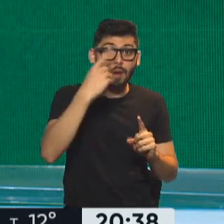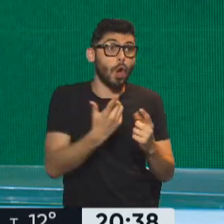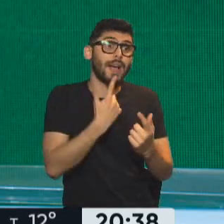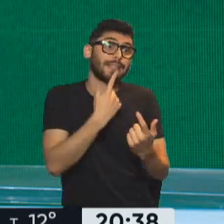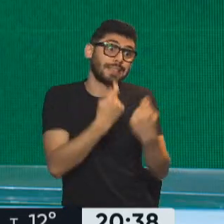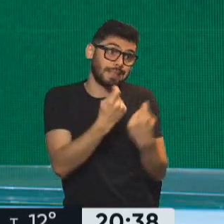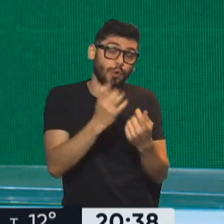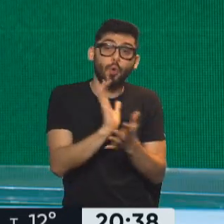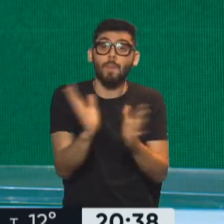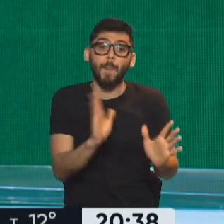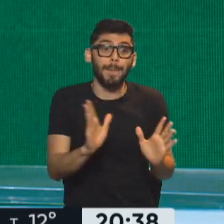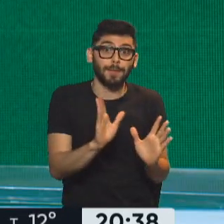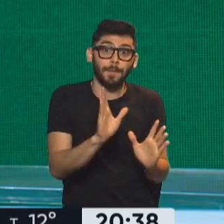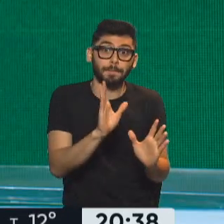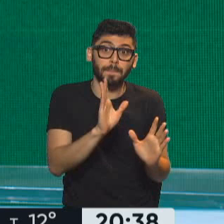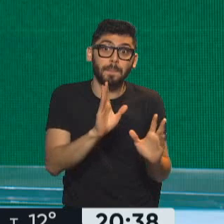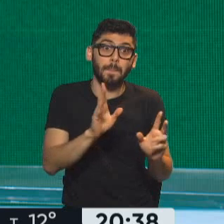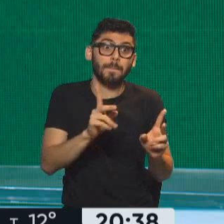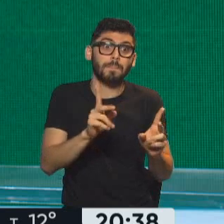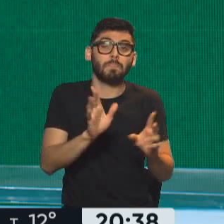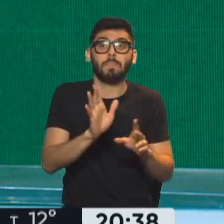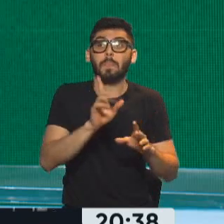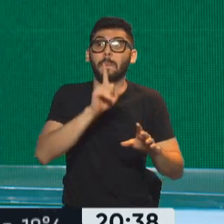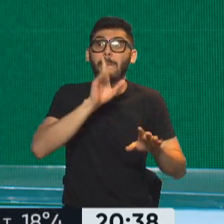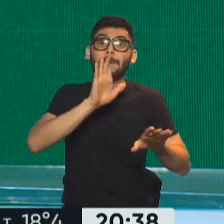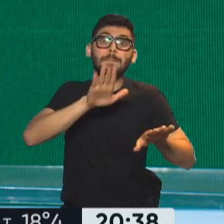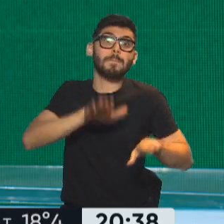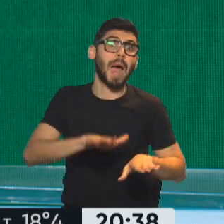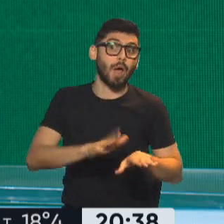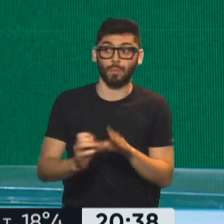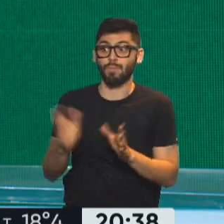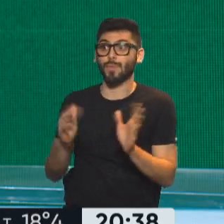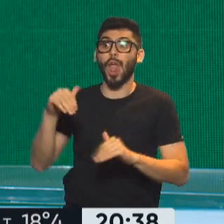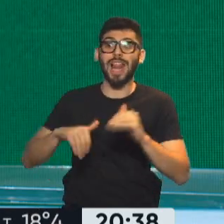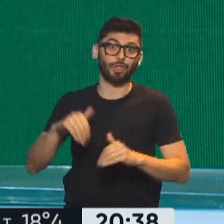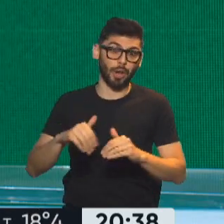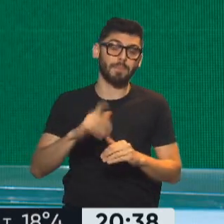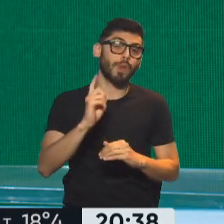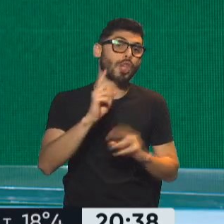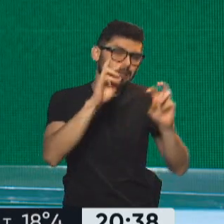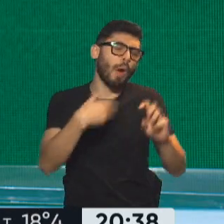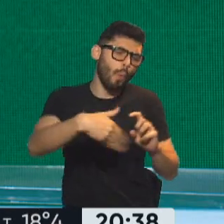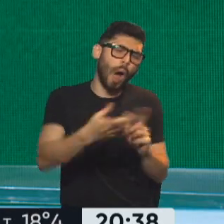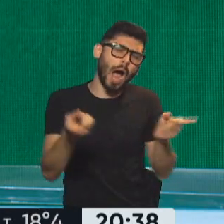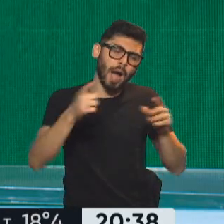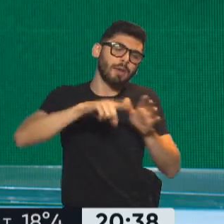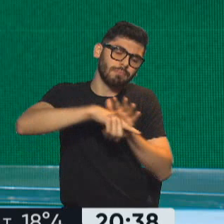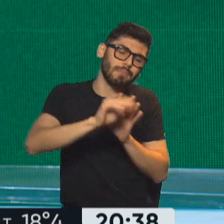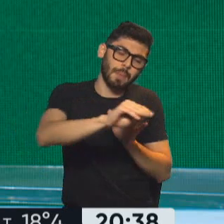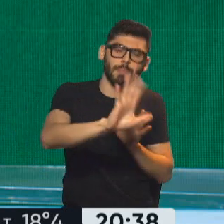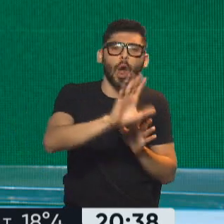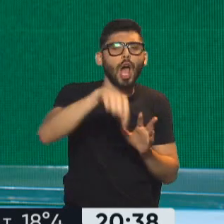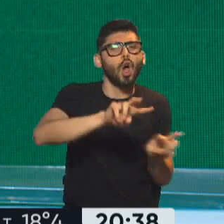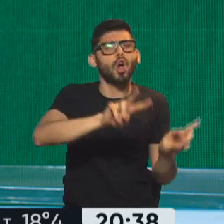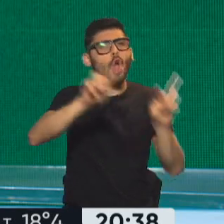suerte de stand-by justamente por este año de electoral en la Argentina, pero es un tema sobre el que vamos a volver. Pero ahora nos abocamos a